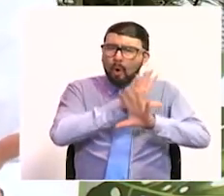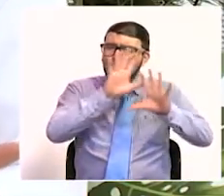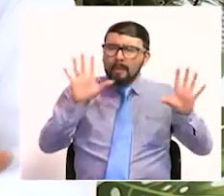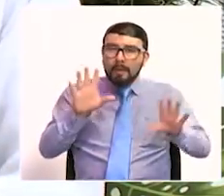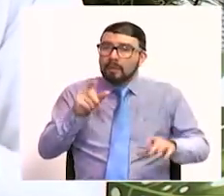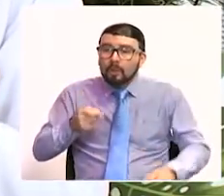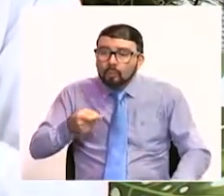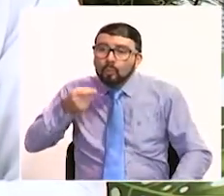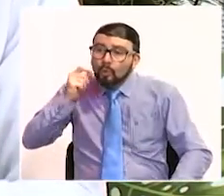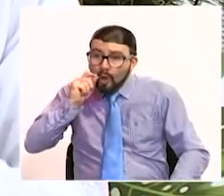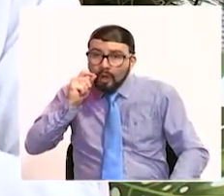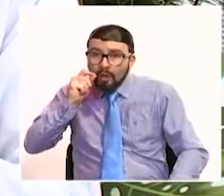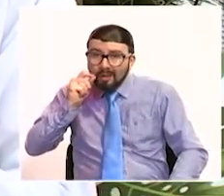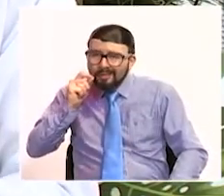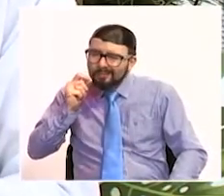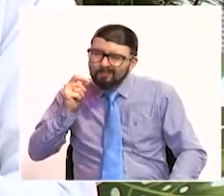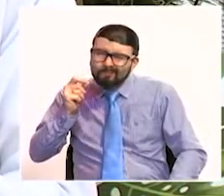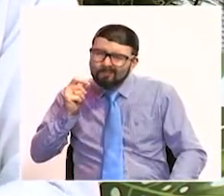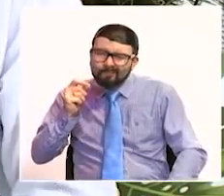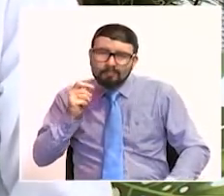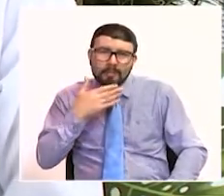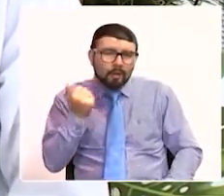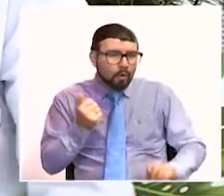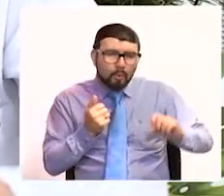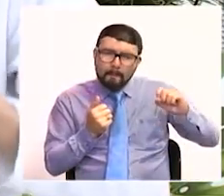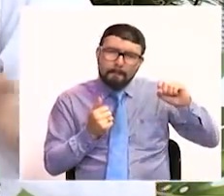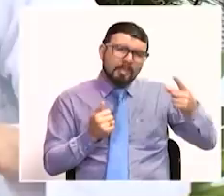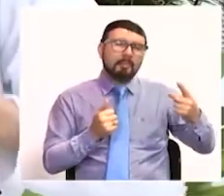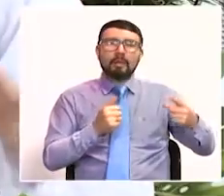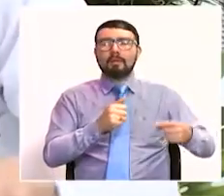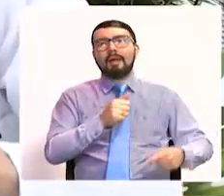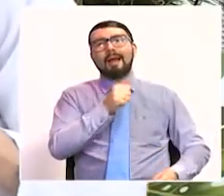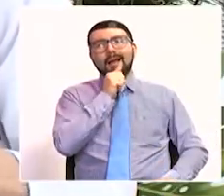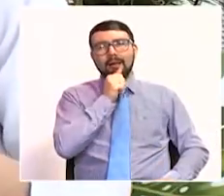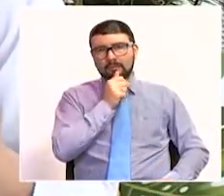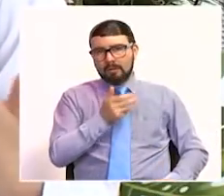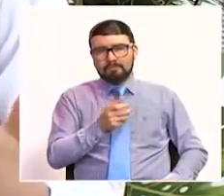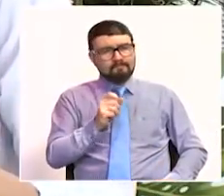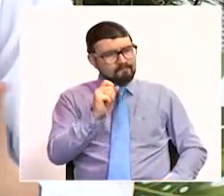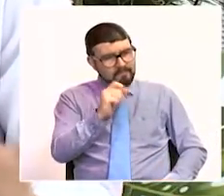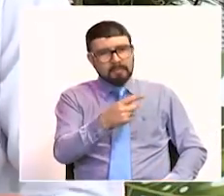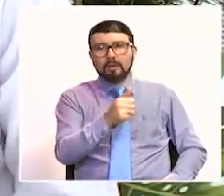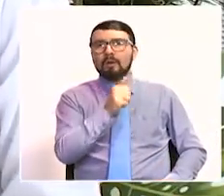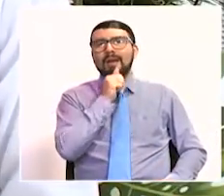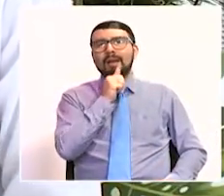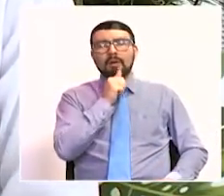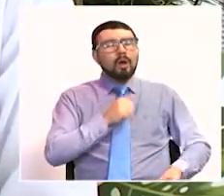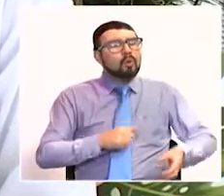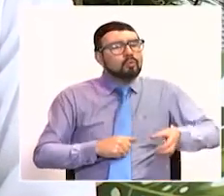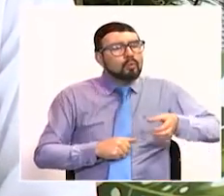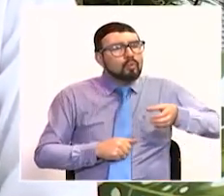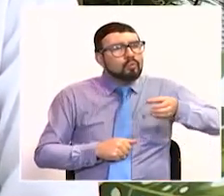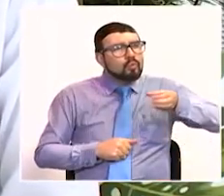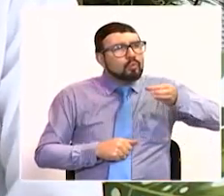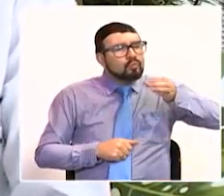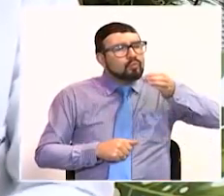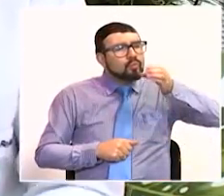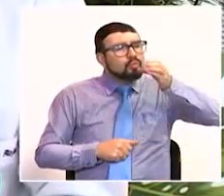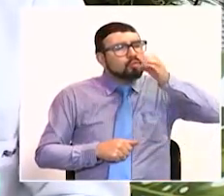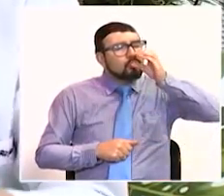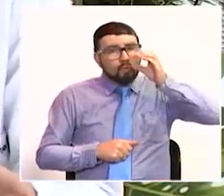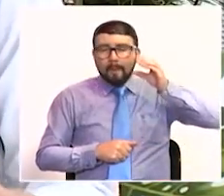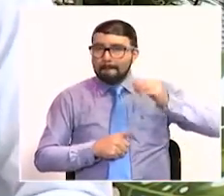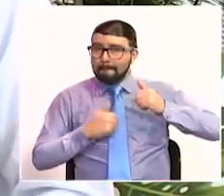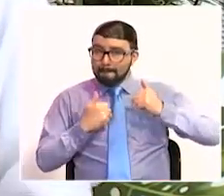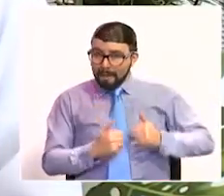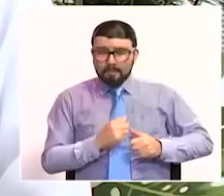tomar, pero no lo primero en el día. Entonces, cuando empezamos a cambiar estos conceptos de lo